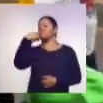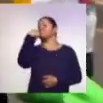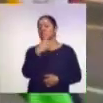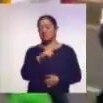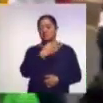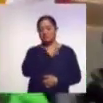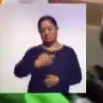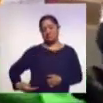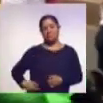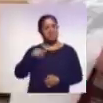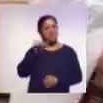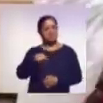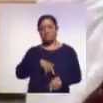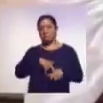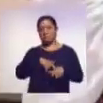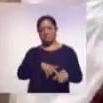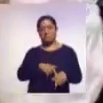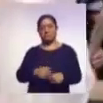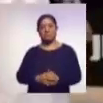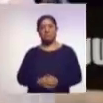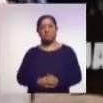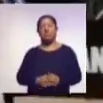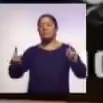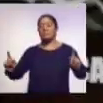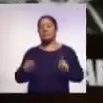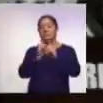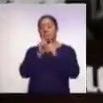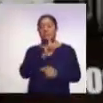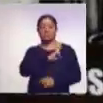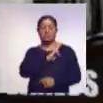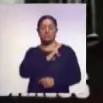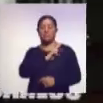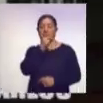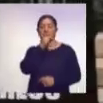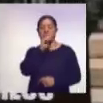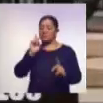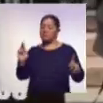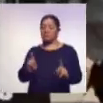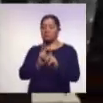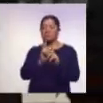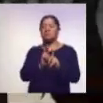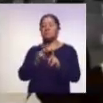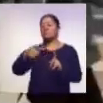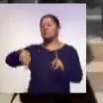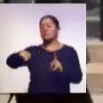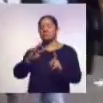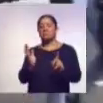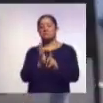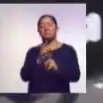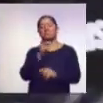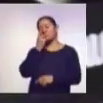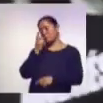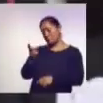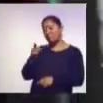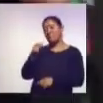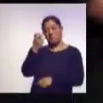poder mantenerse en el tiempo. Durante el encuentro privado con padres y madres, el Ejecutivo explicó que esa decisión estará